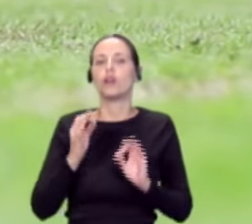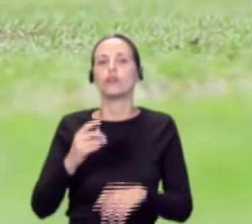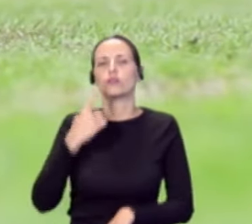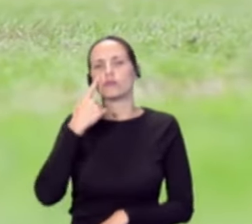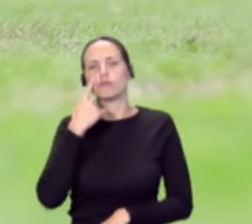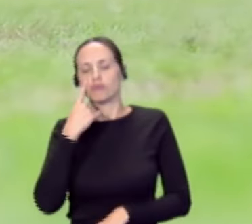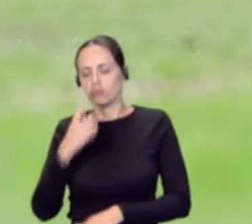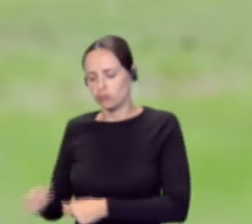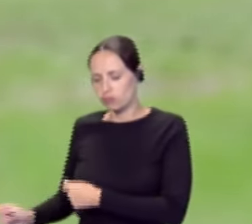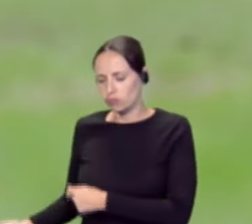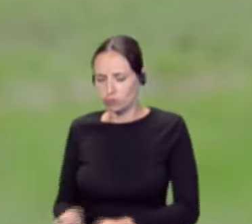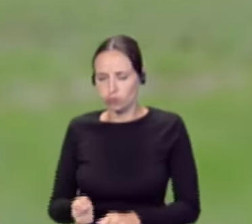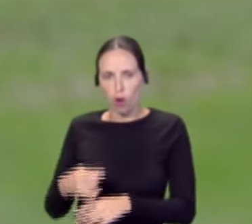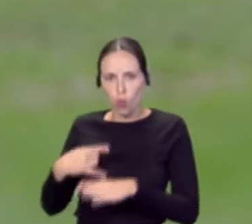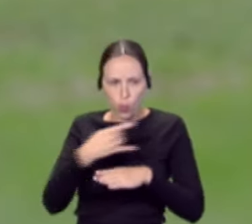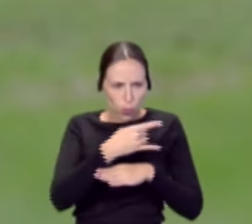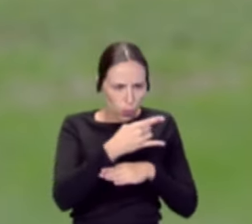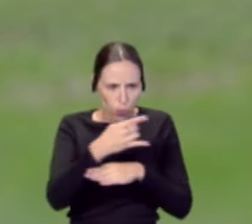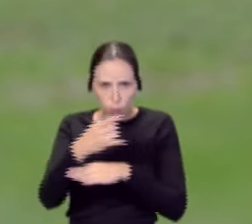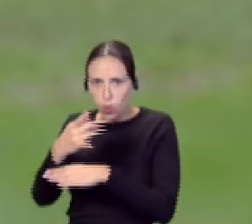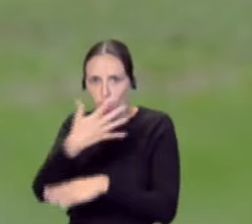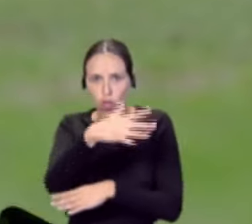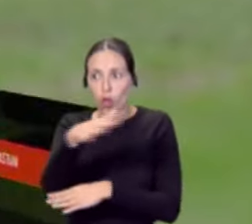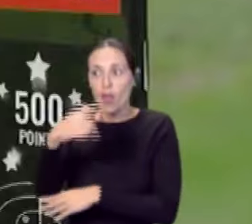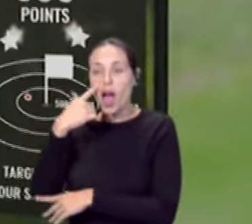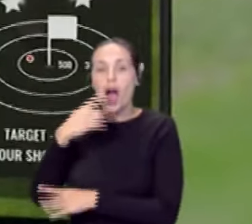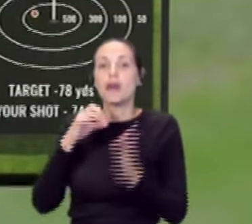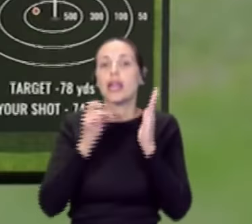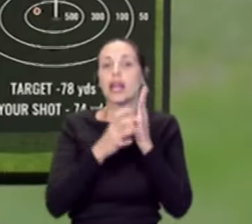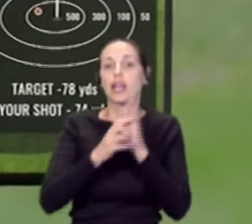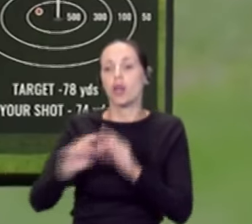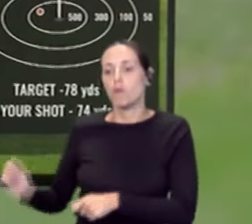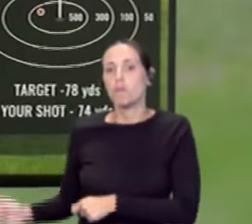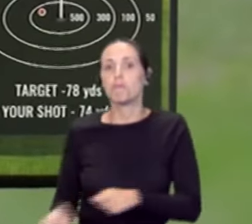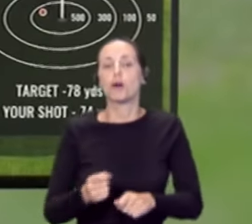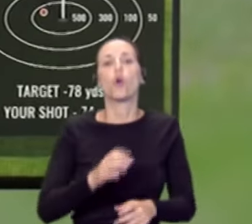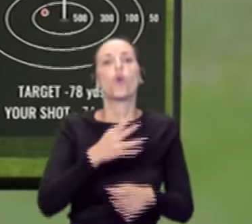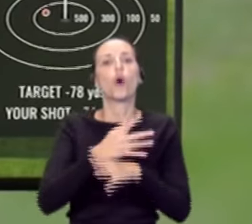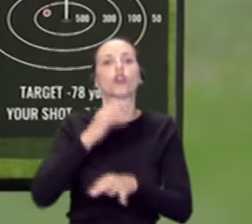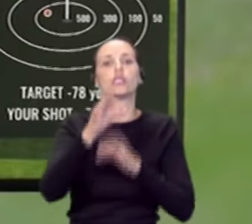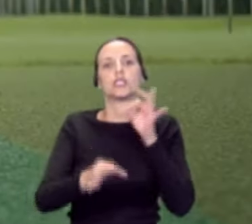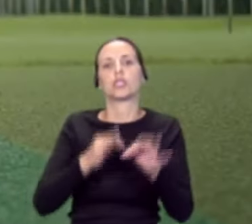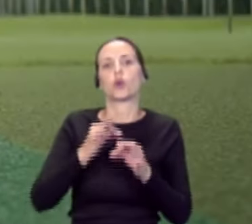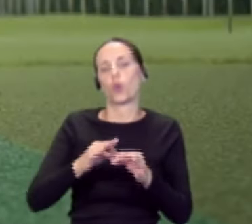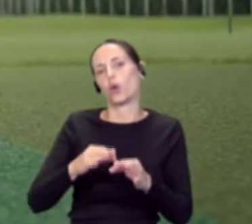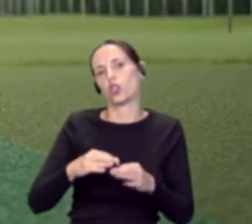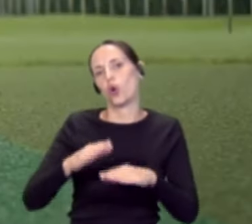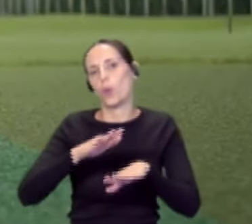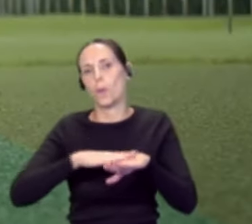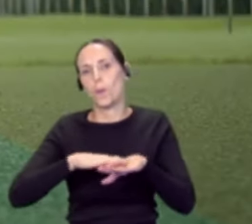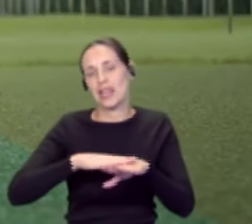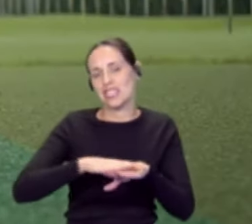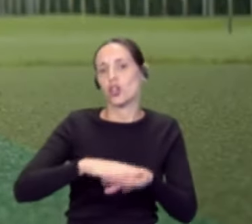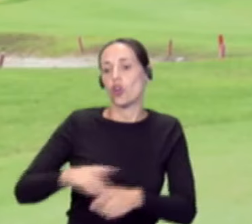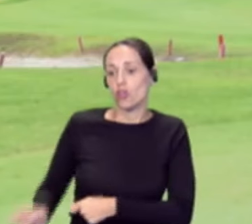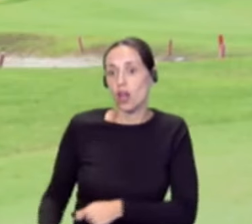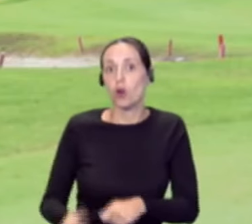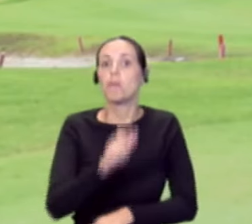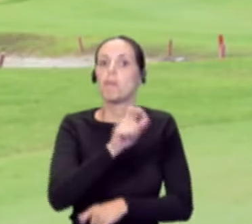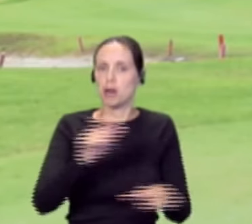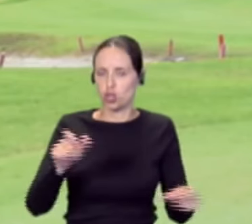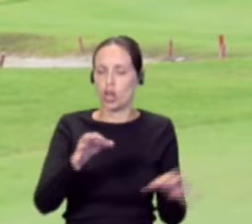bolas aportan información útil sobre la calidad de golpeo a los jugadores del circuito amateur de golf, un deporte con seguidores en todas las islas. También